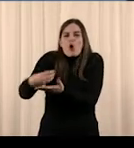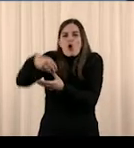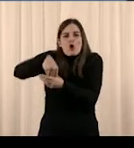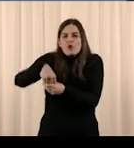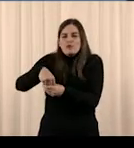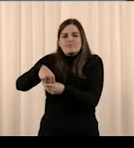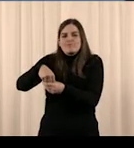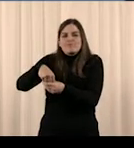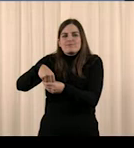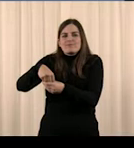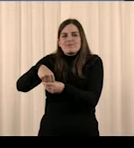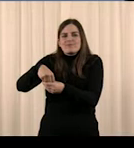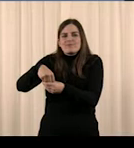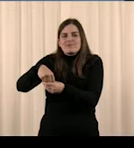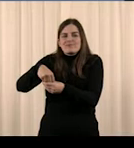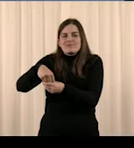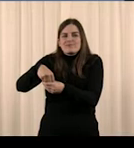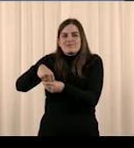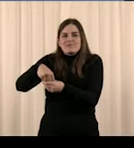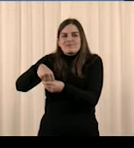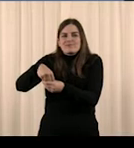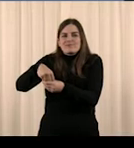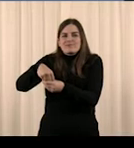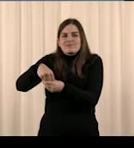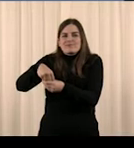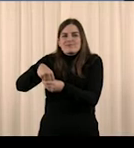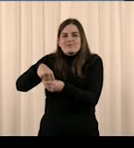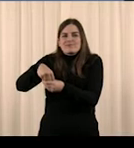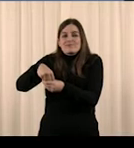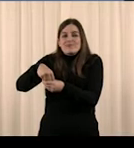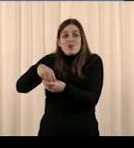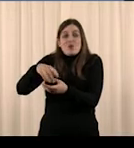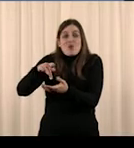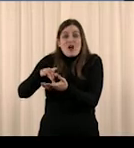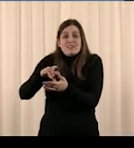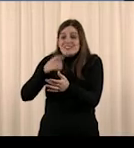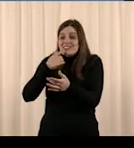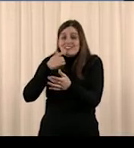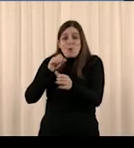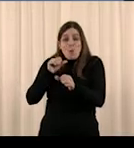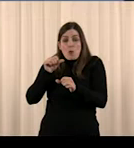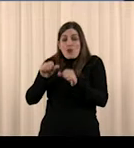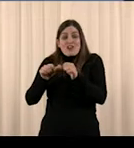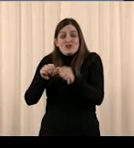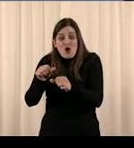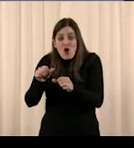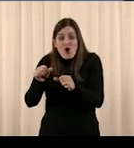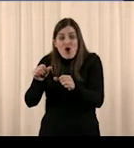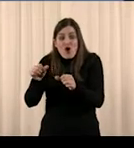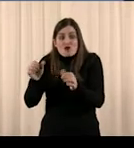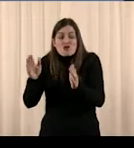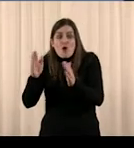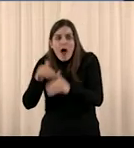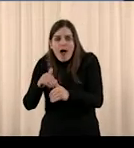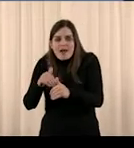process is not happening, que cuando ese proceso no está ocurriendo,